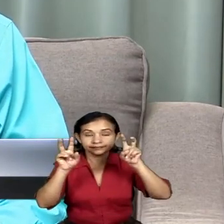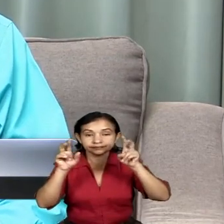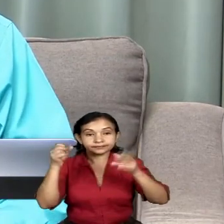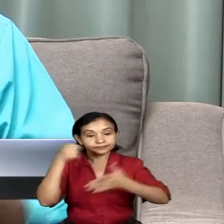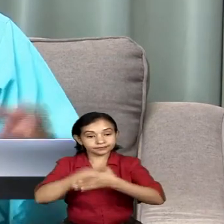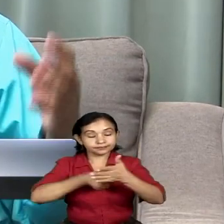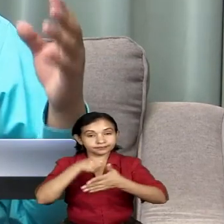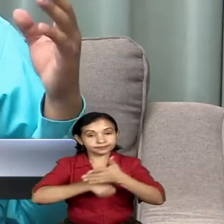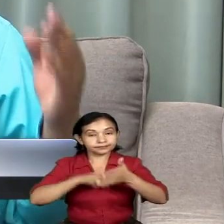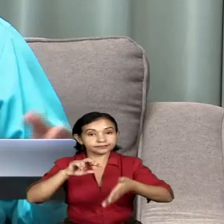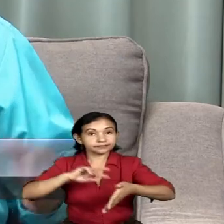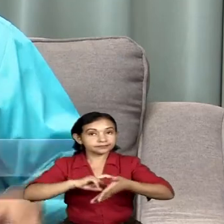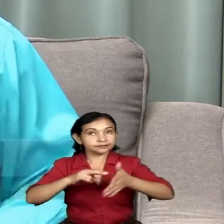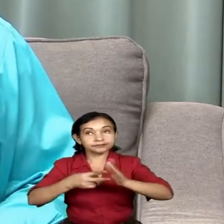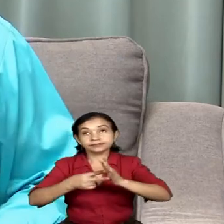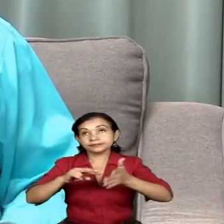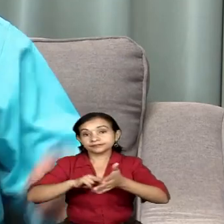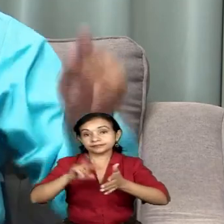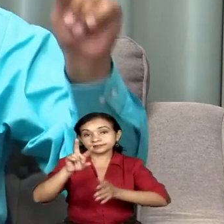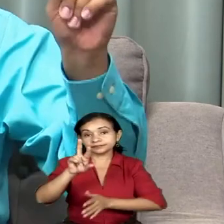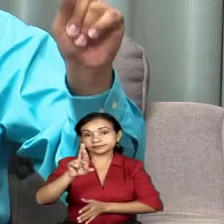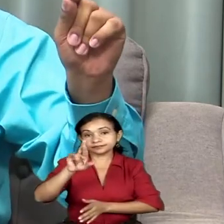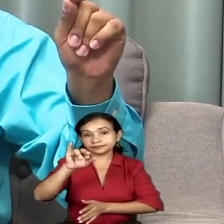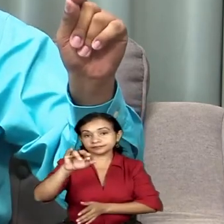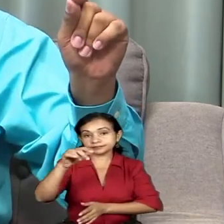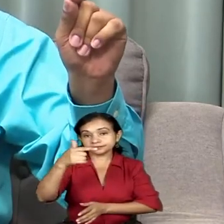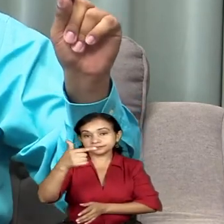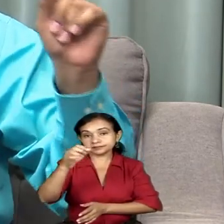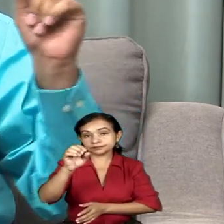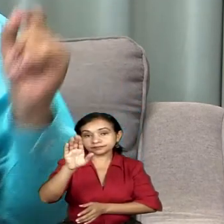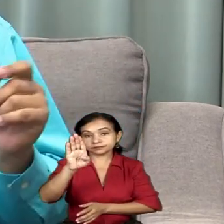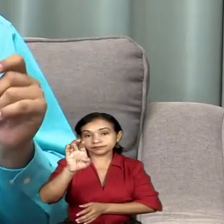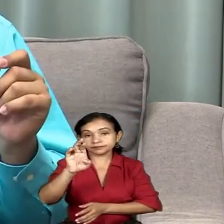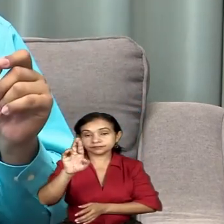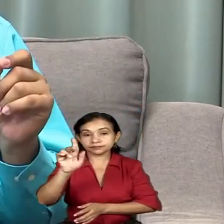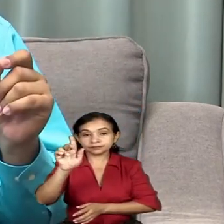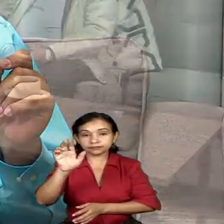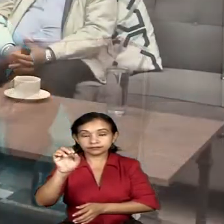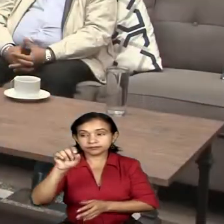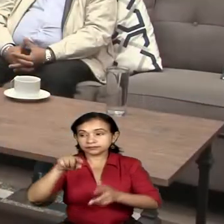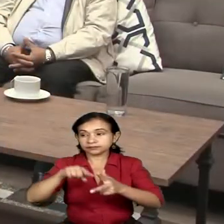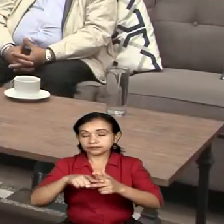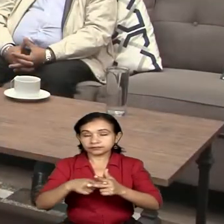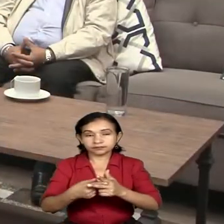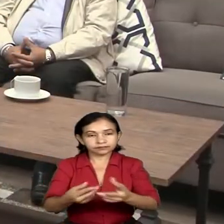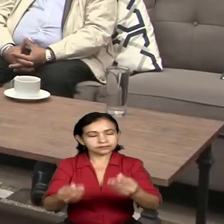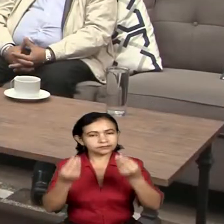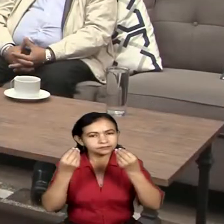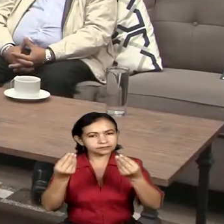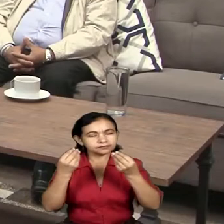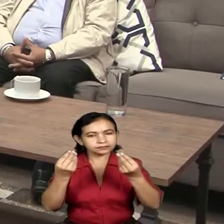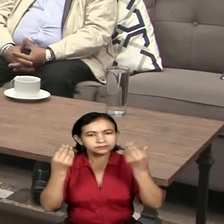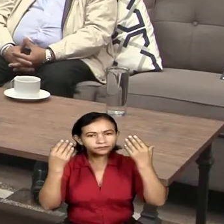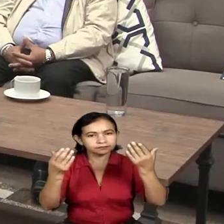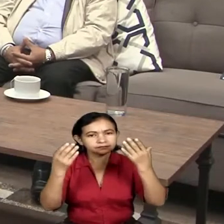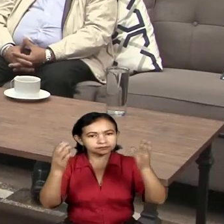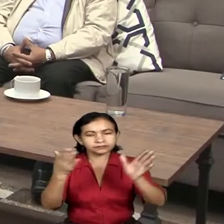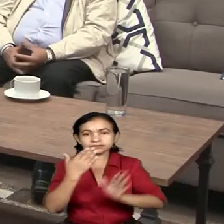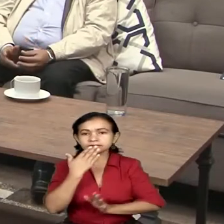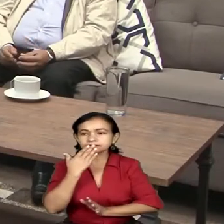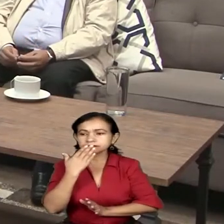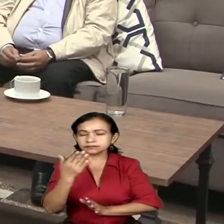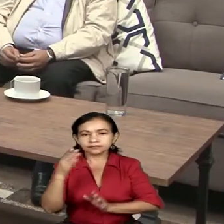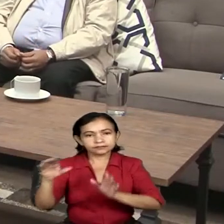lucha y de lo que significó el gesto de Rigoberto López Pérez, que fue la punta del iceberg de un montón, de un cúmulo de acciones, de un cúmulo